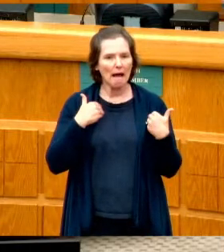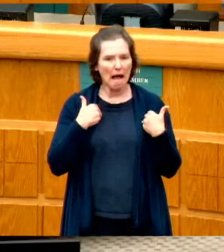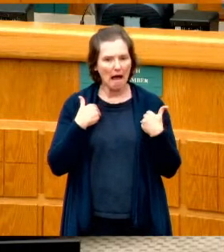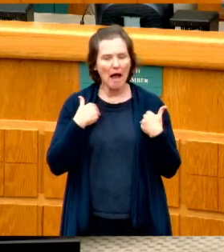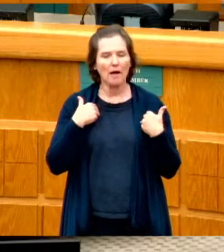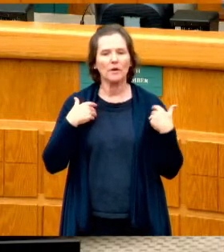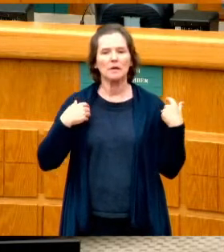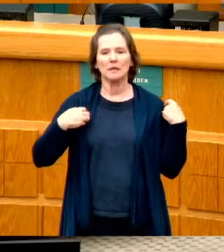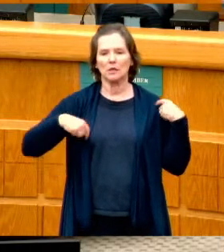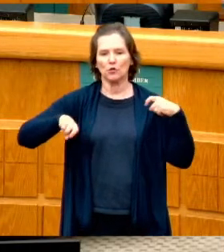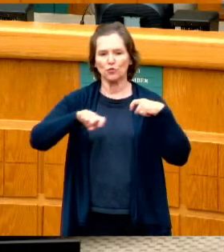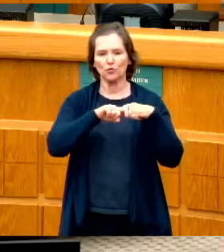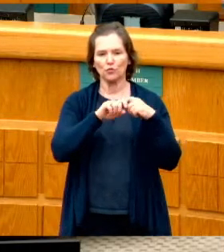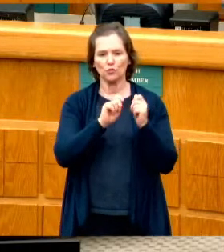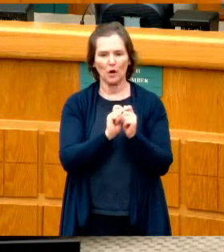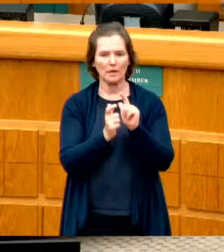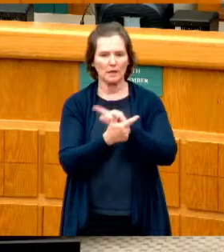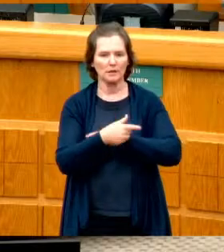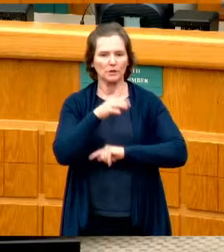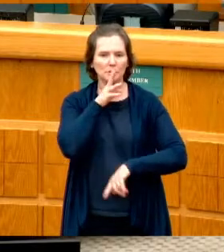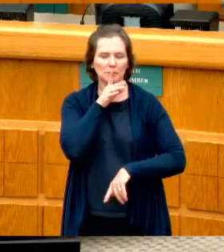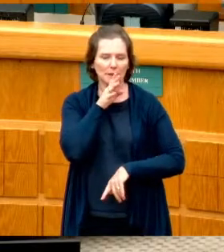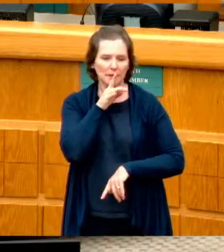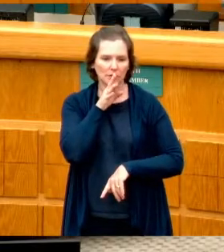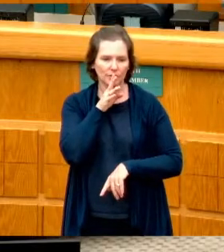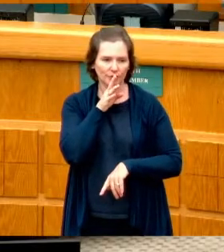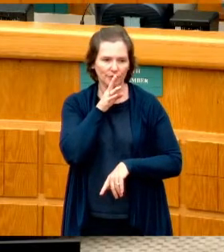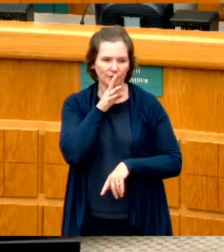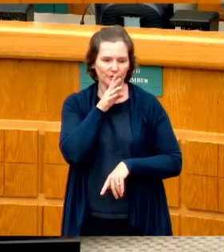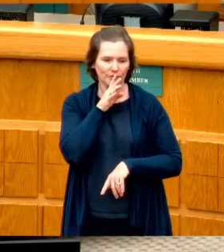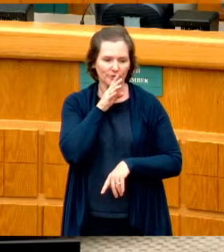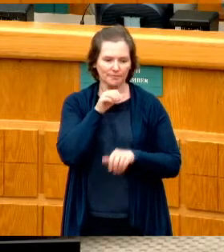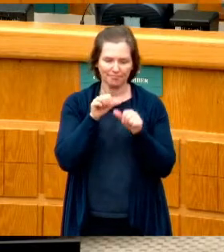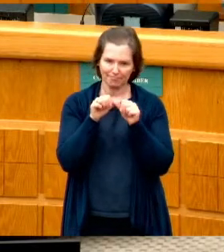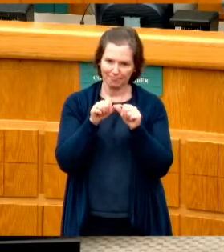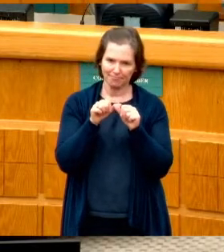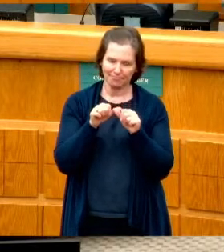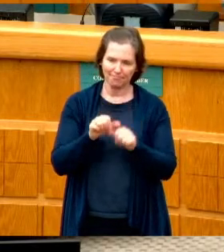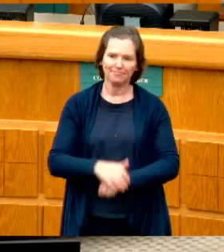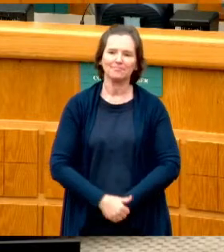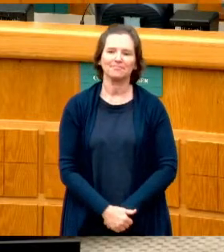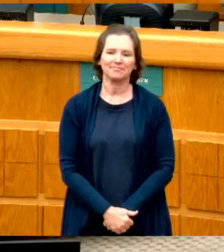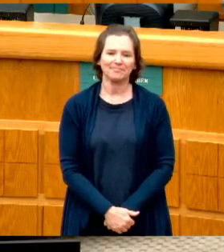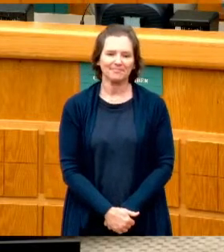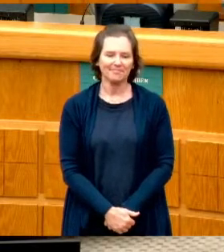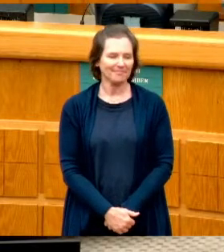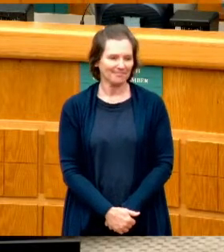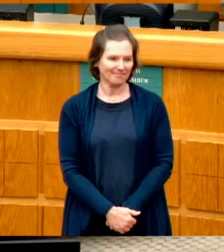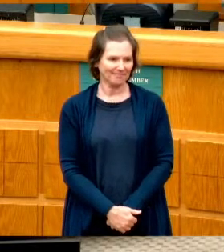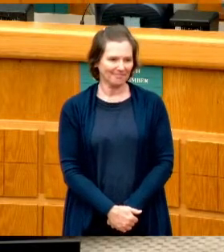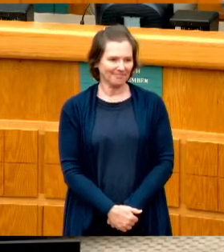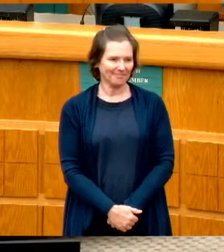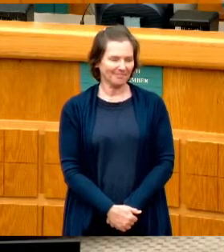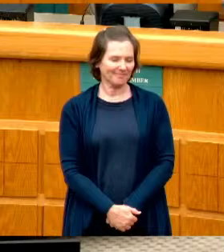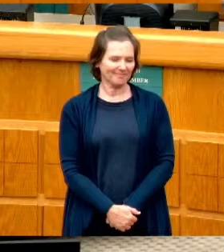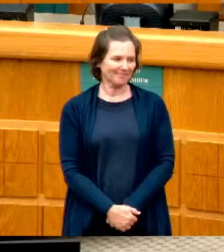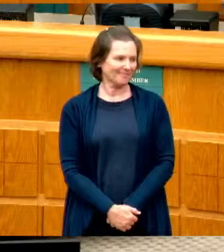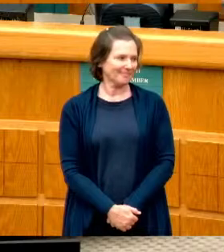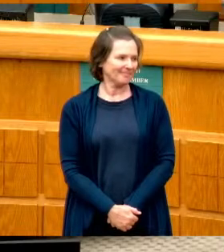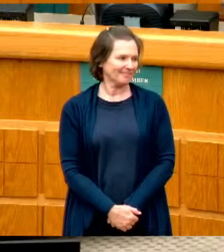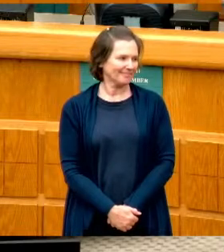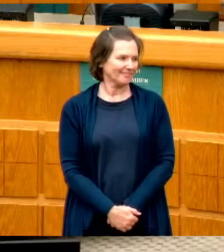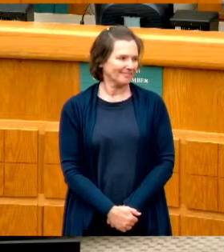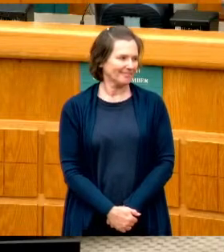son casos aún activos. El día de hoy se reportan 4 fallecimientos, a la fecha los fallecimientos totalizan 730 personas. Tan solo la